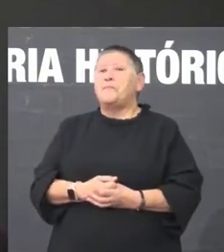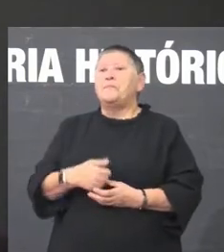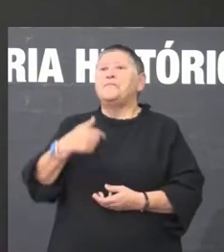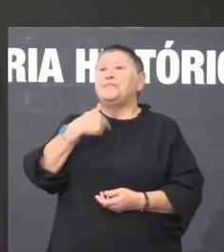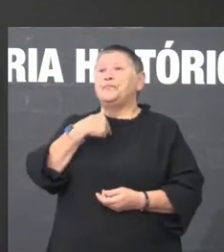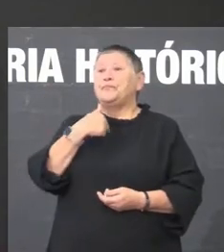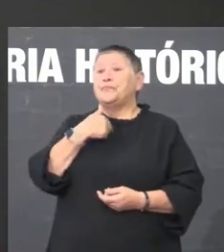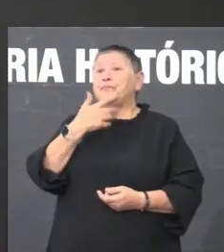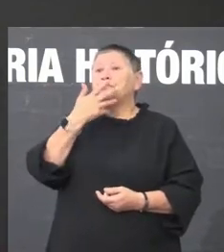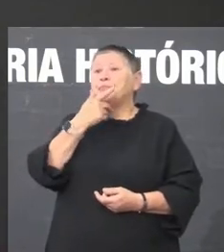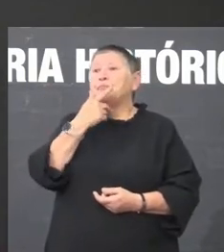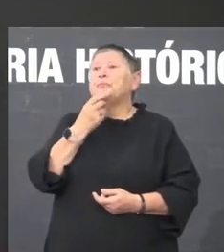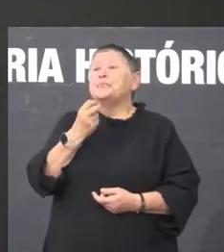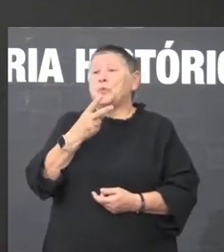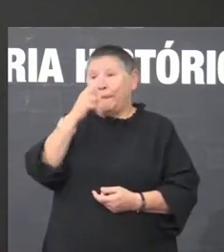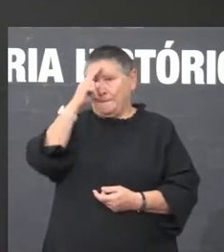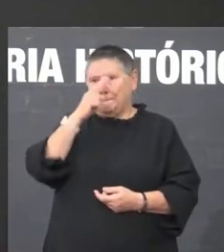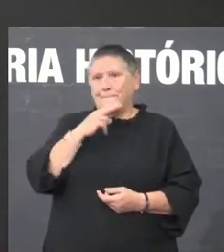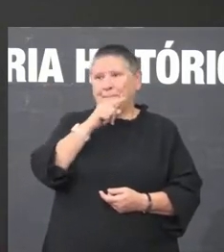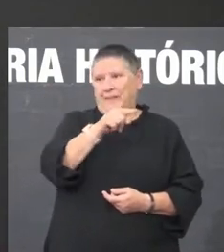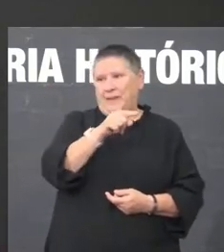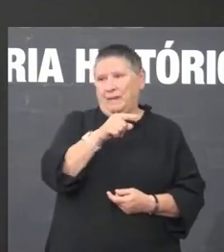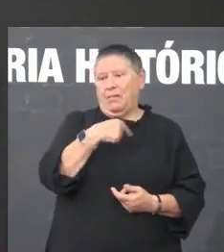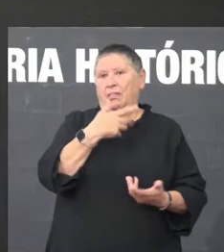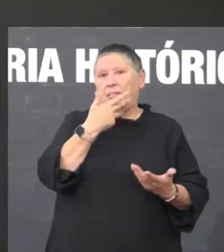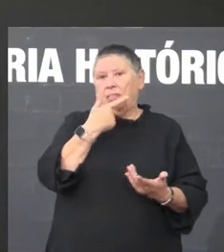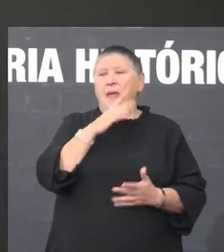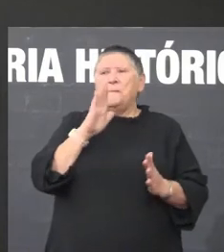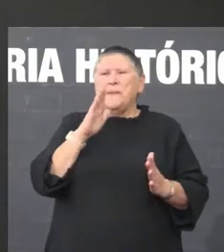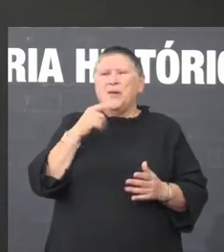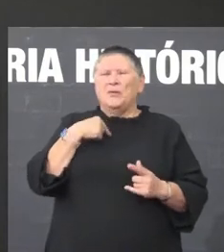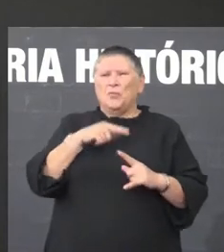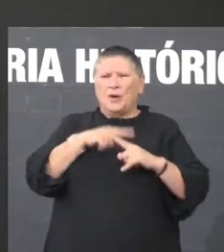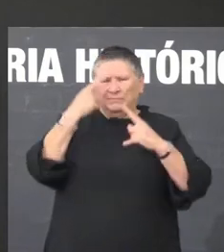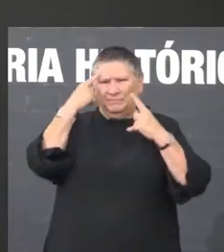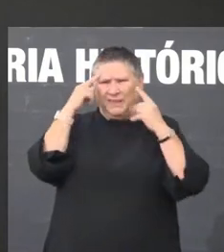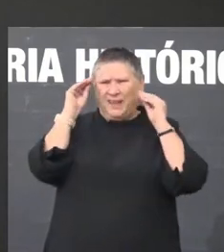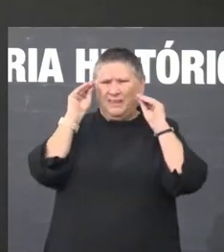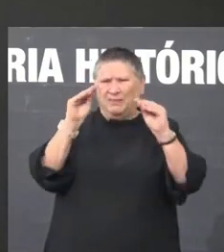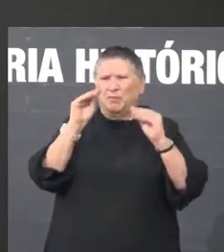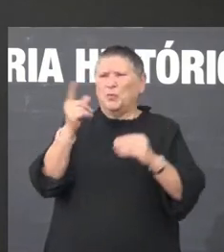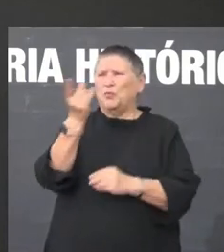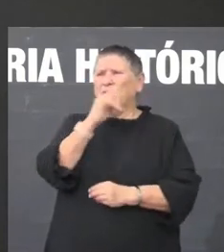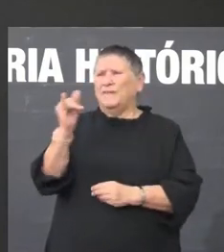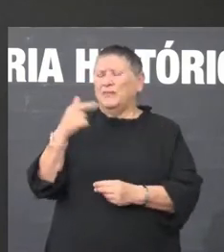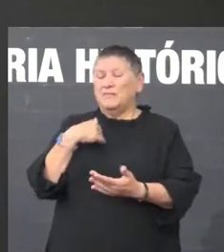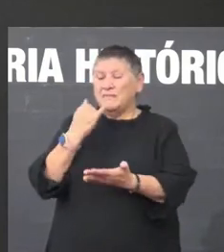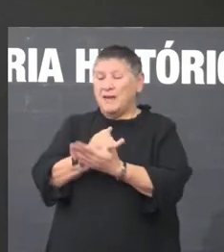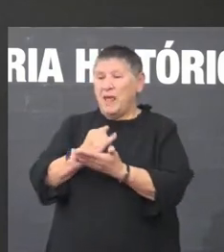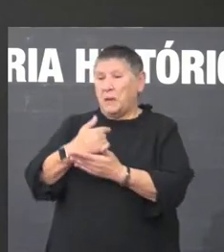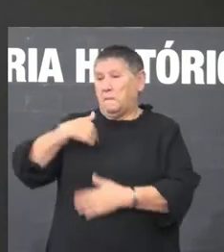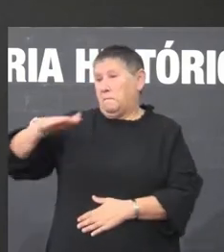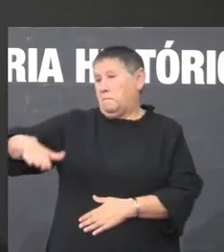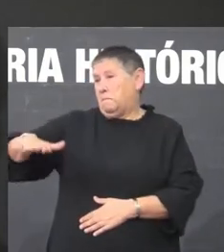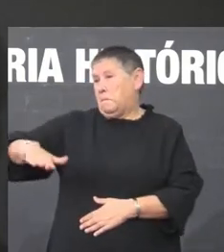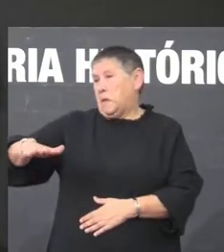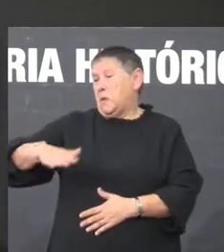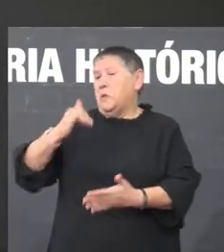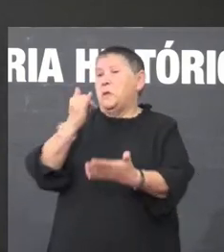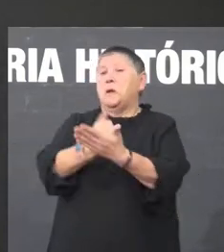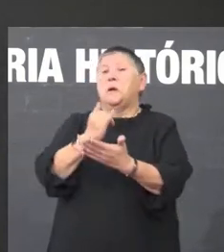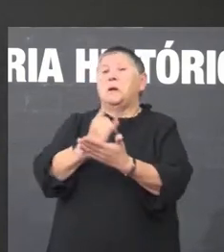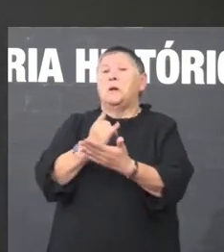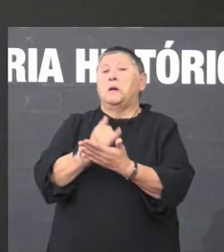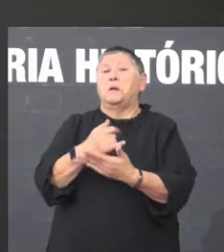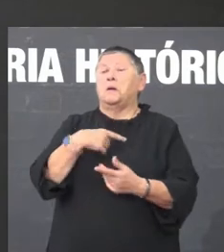mi padre, ¿no? Pero me llamó la atención siendo crío, una vez en clase, había un compañero que se apellidaba Echevarría, yo soy Esteban